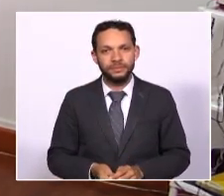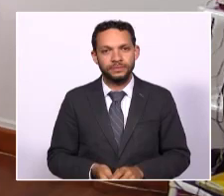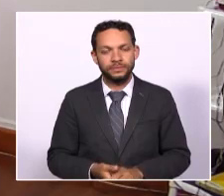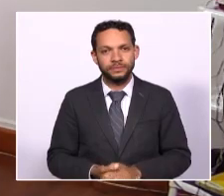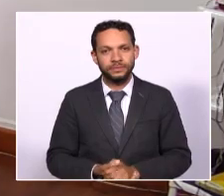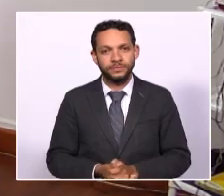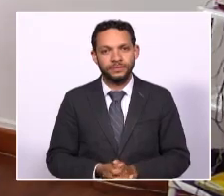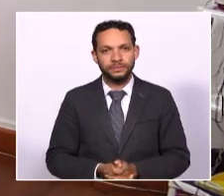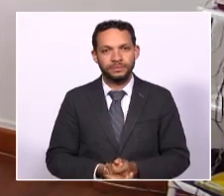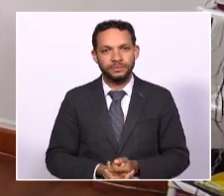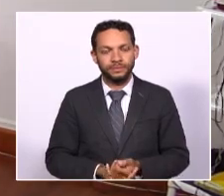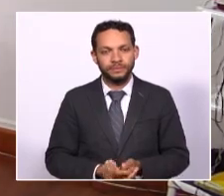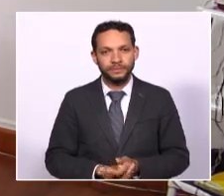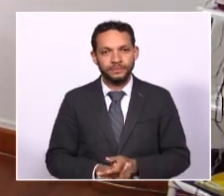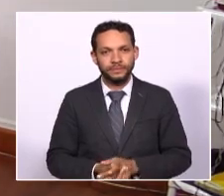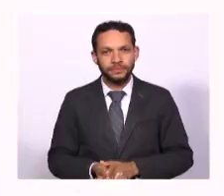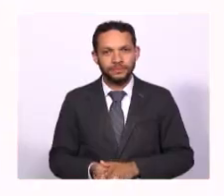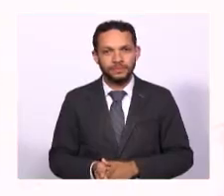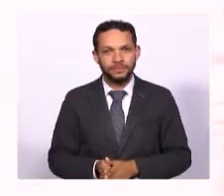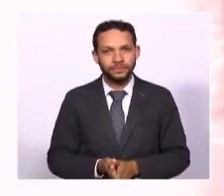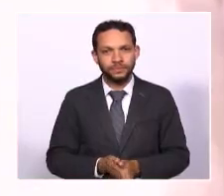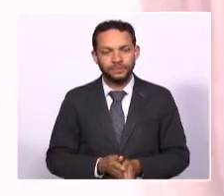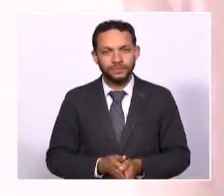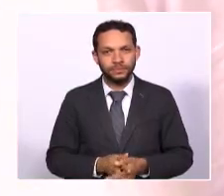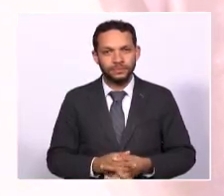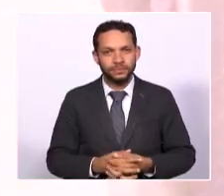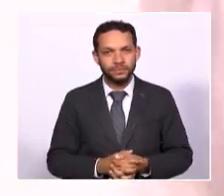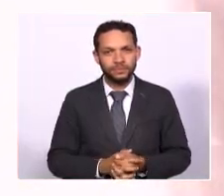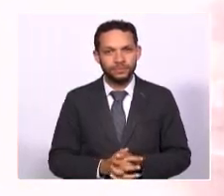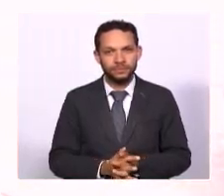Inhala. Afuera.